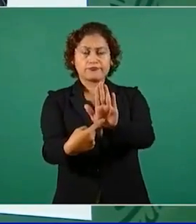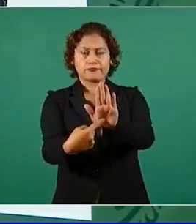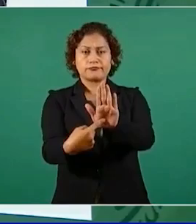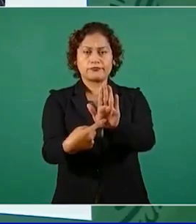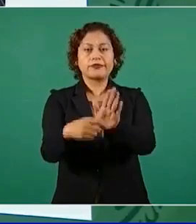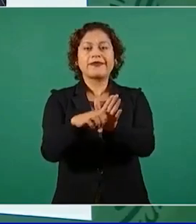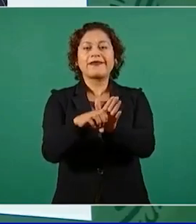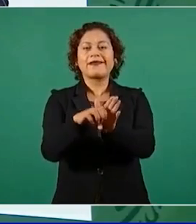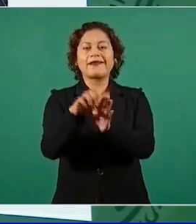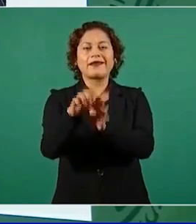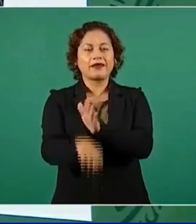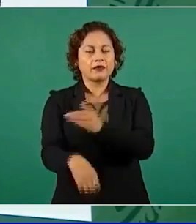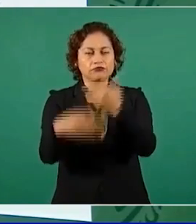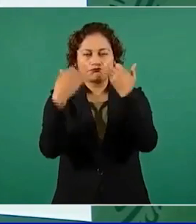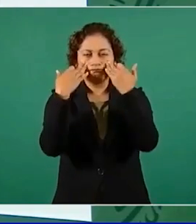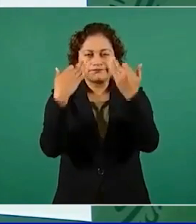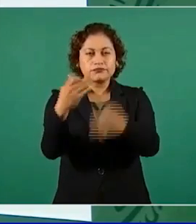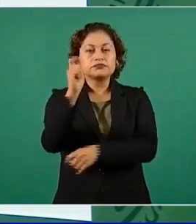de cómo